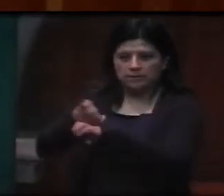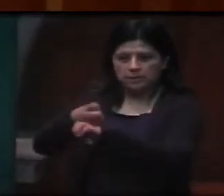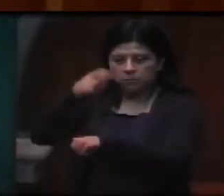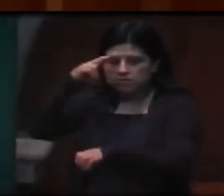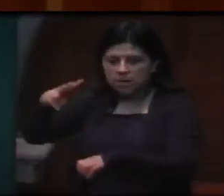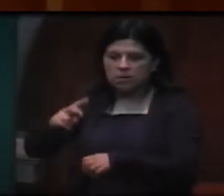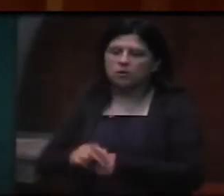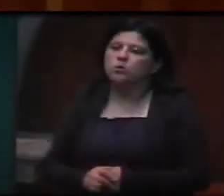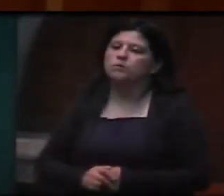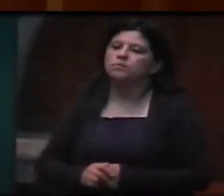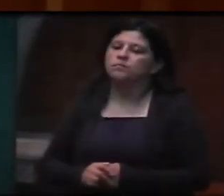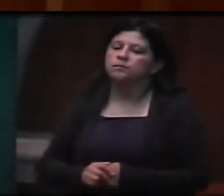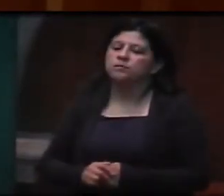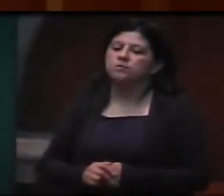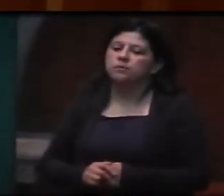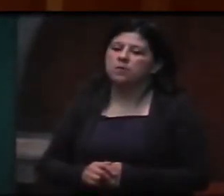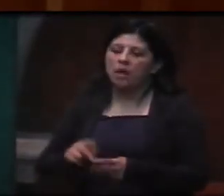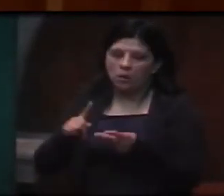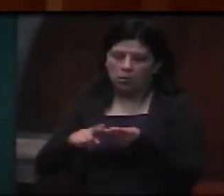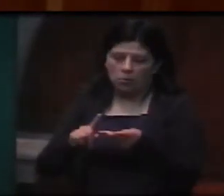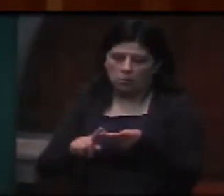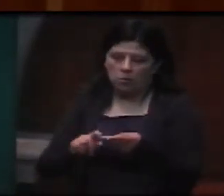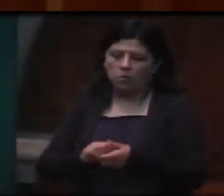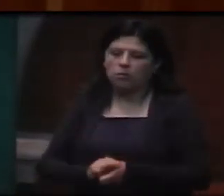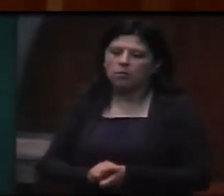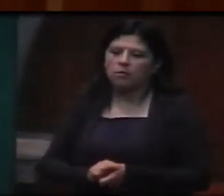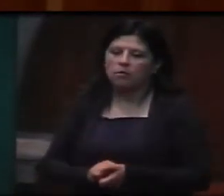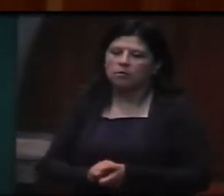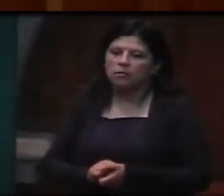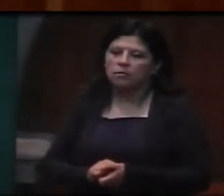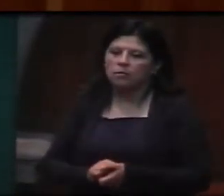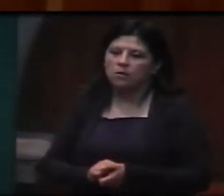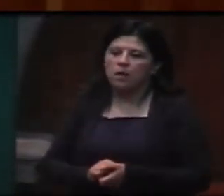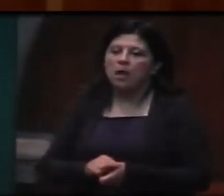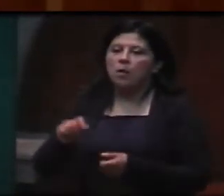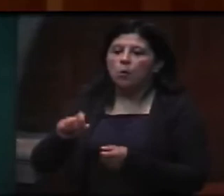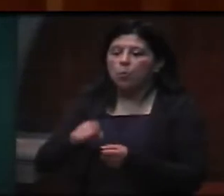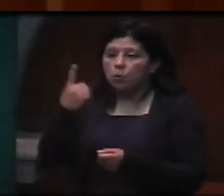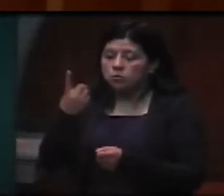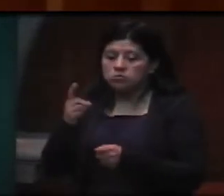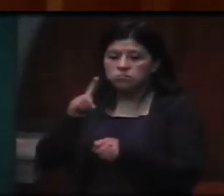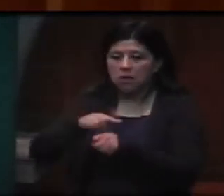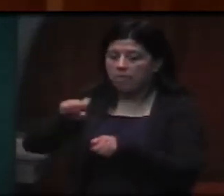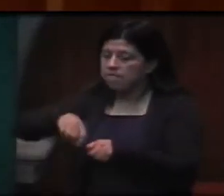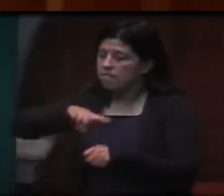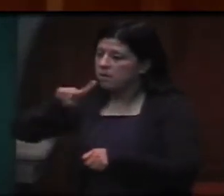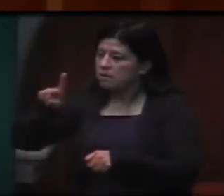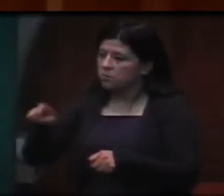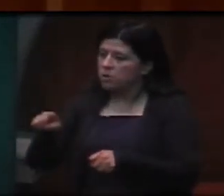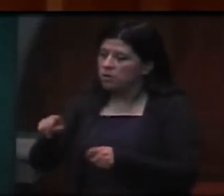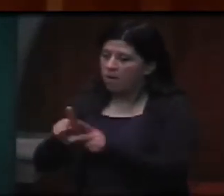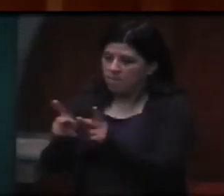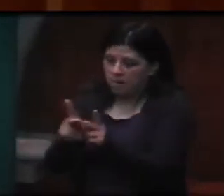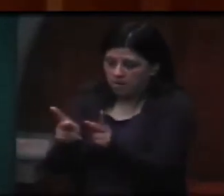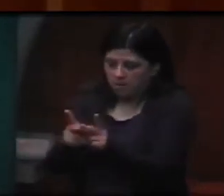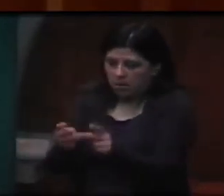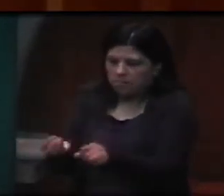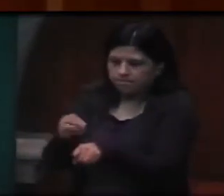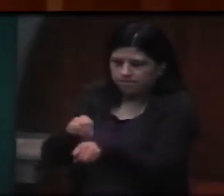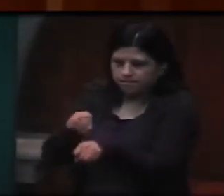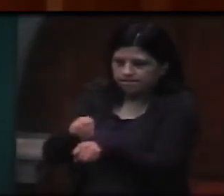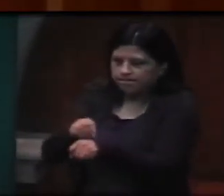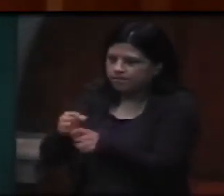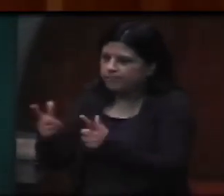Segundo, el presente decreto entrará en vigor al día siguiente de su publicación en el periódico oficial Gaceta